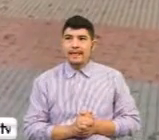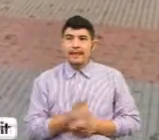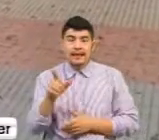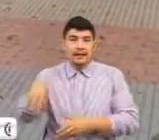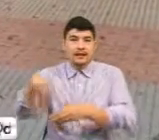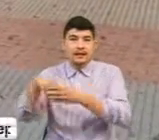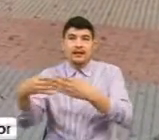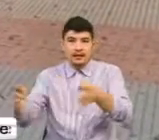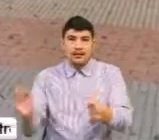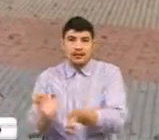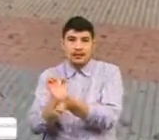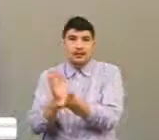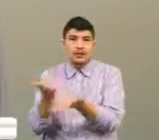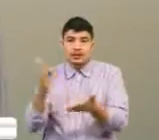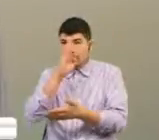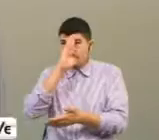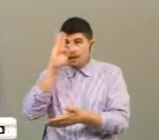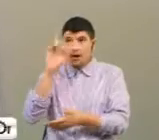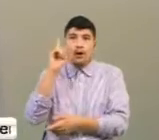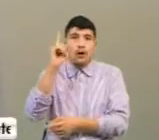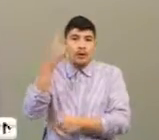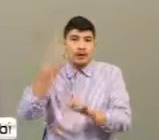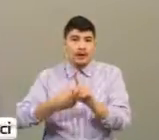en centro carcelario de samil durante un mes y 23 días